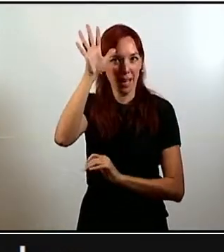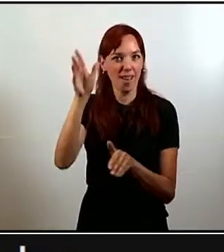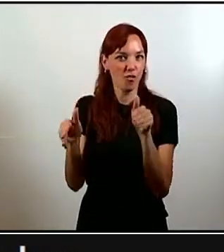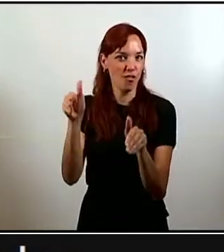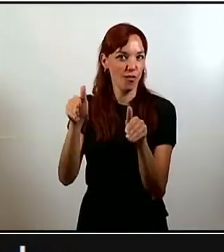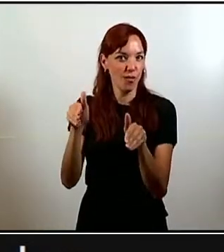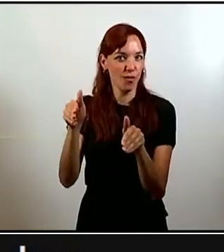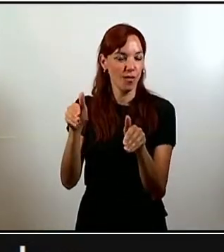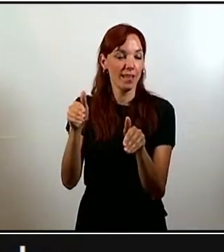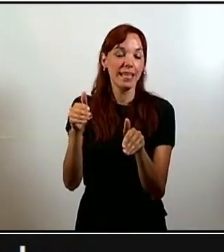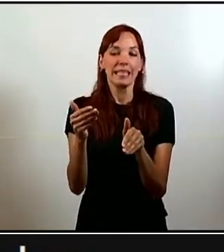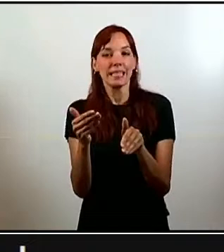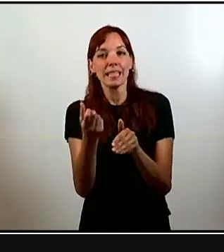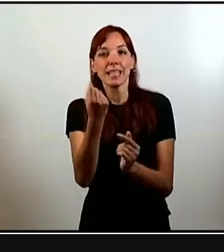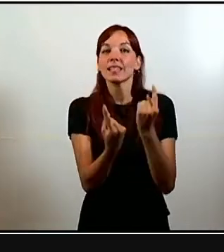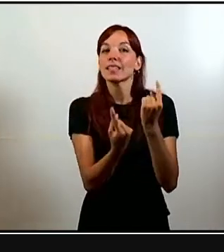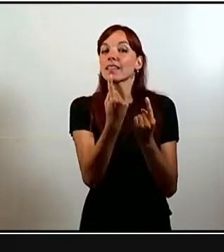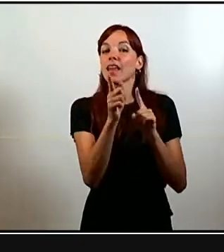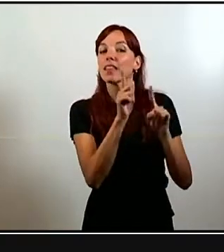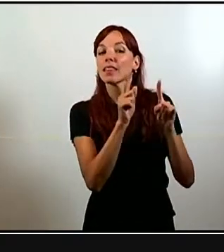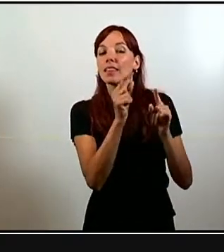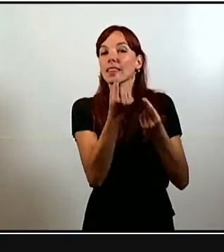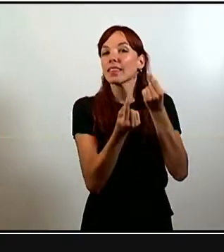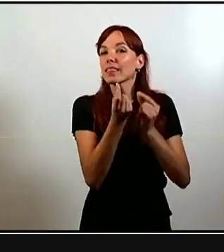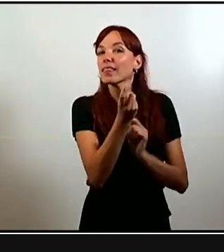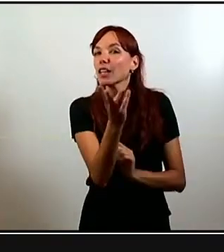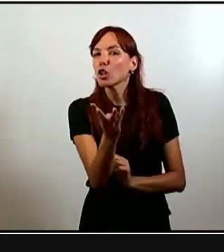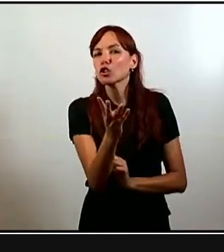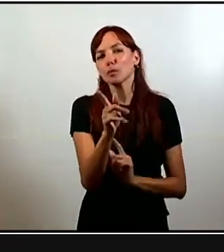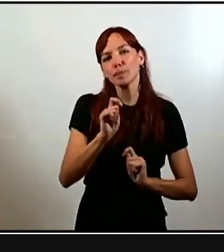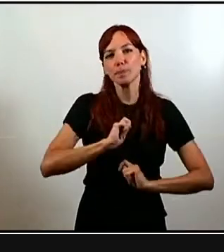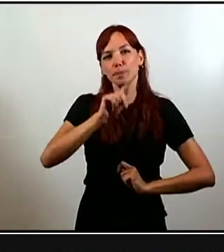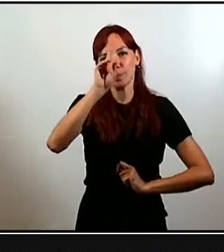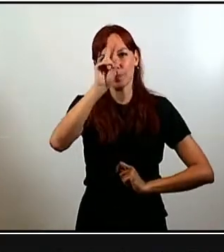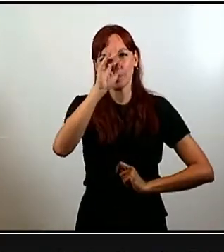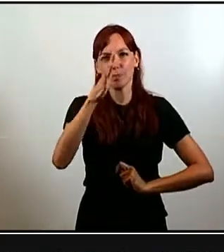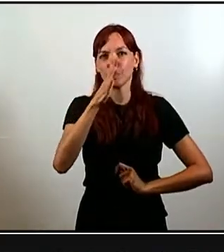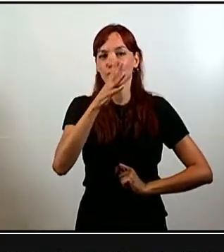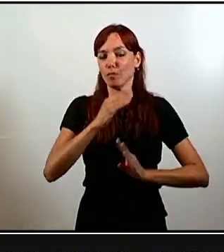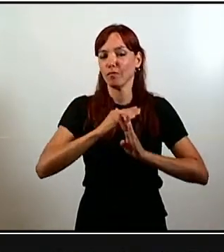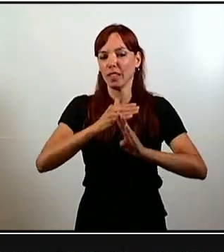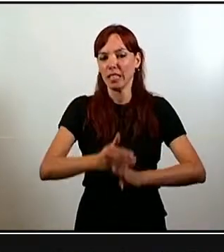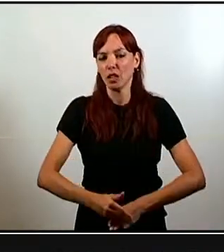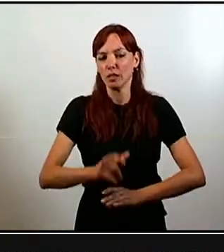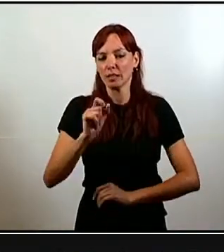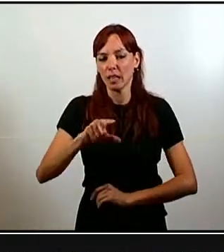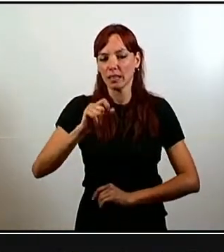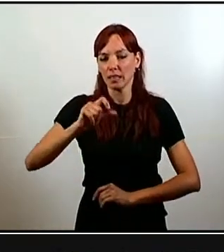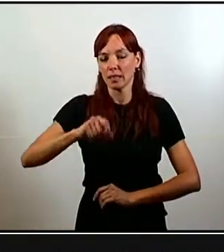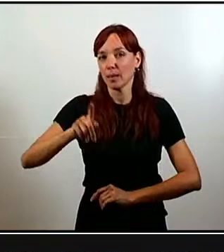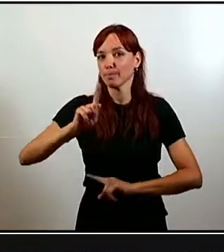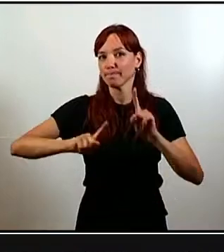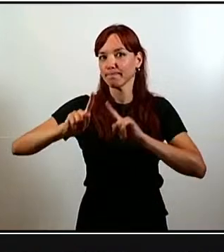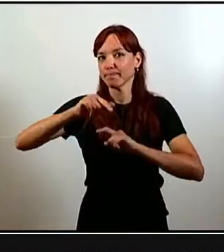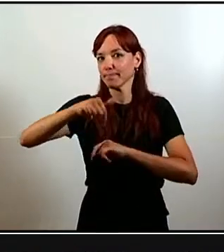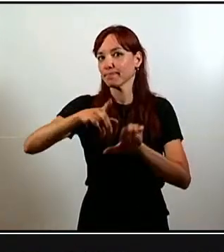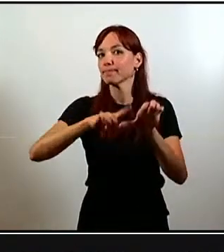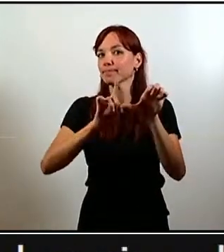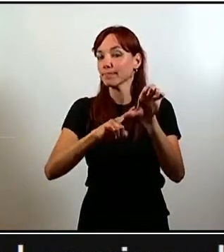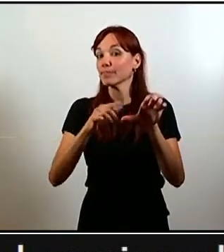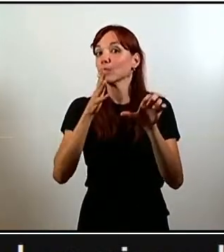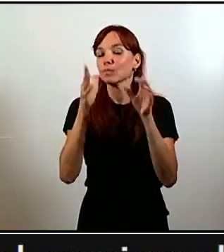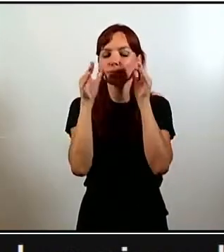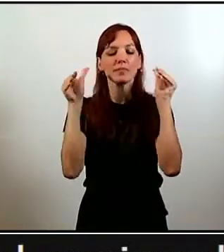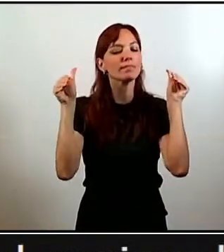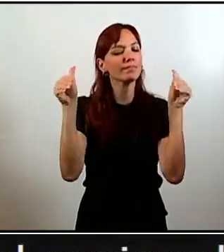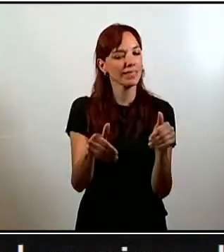que preocupan y que tienen que ver con esa frágil situación estructural del mercado laboral regional y, por tanto, tenemos que poner